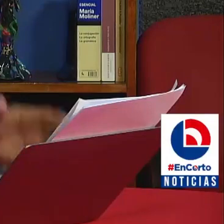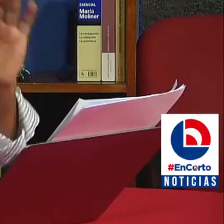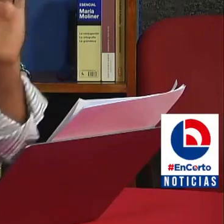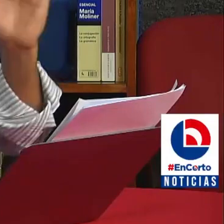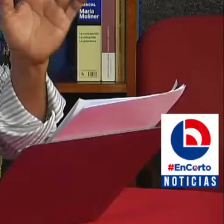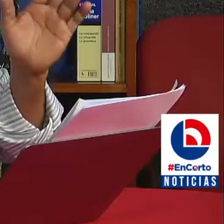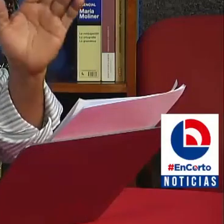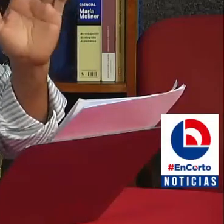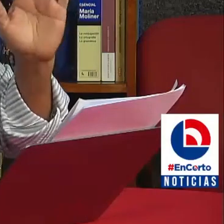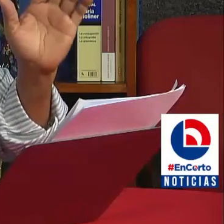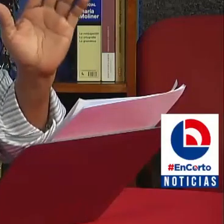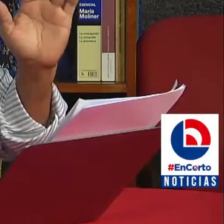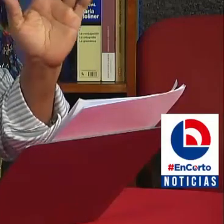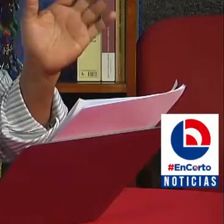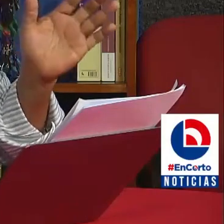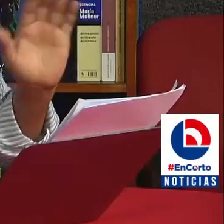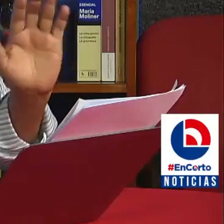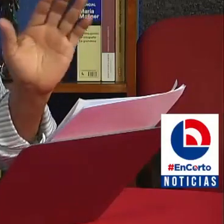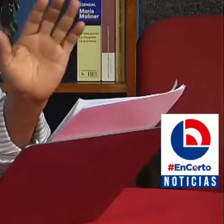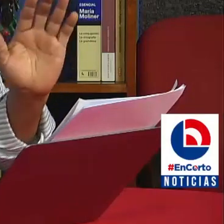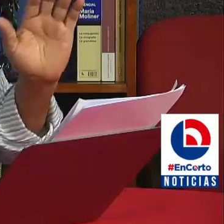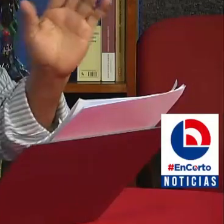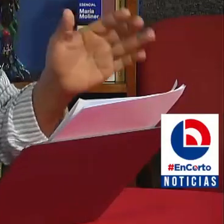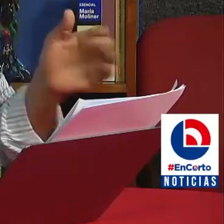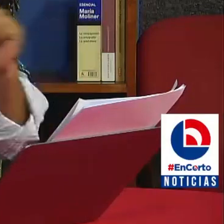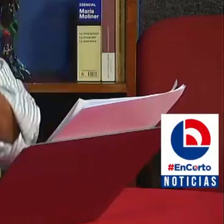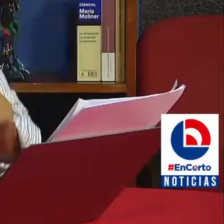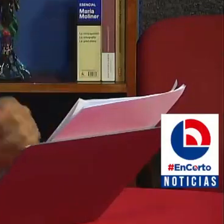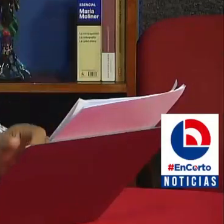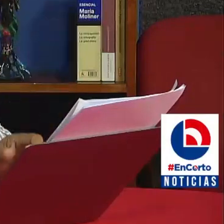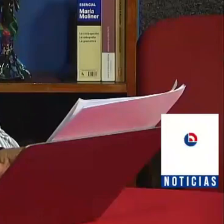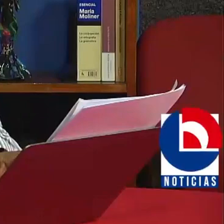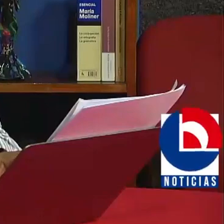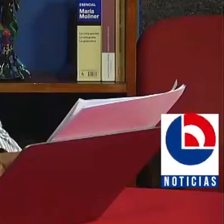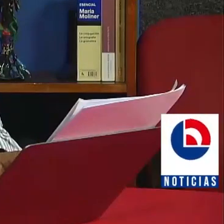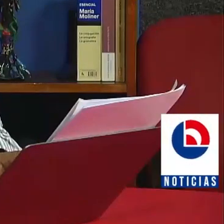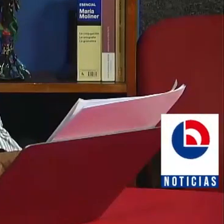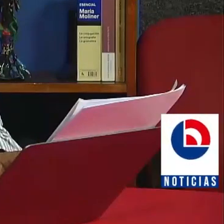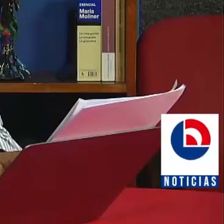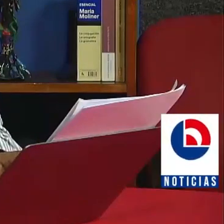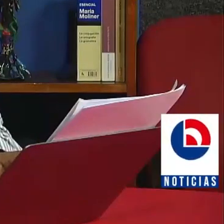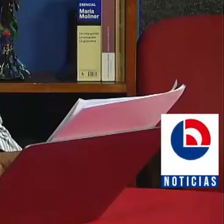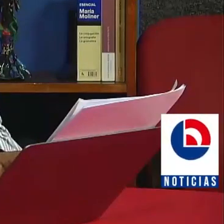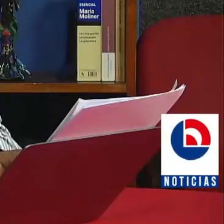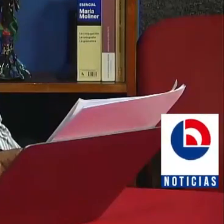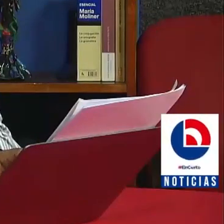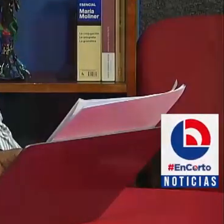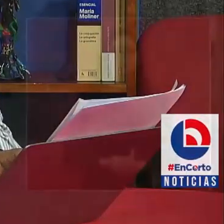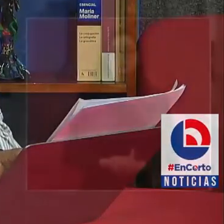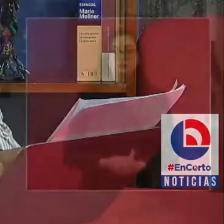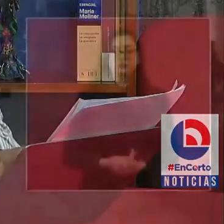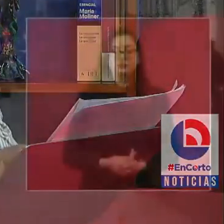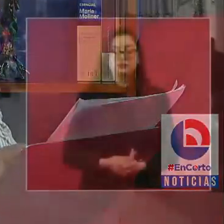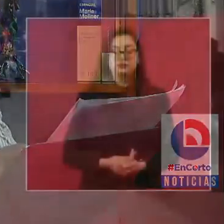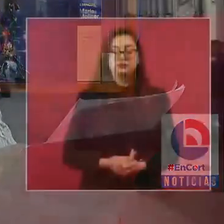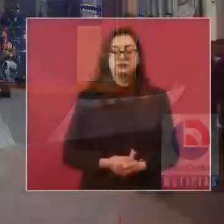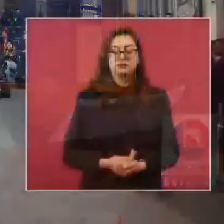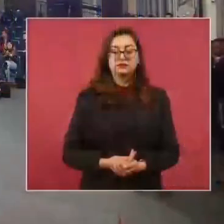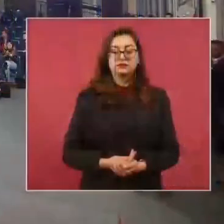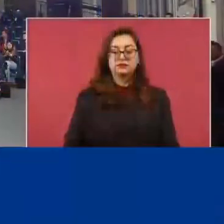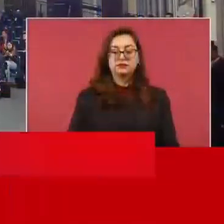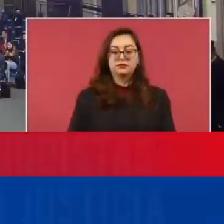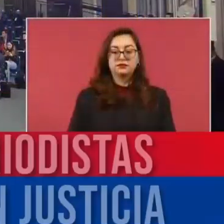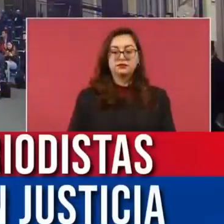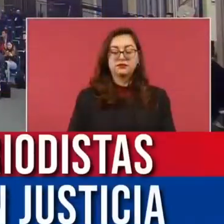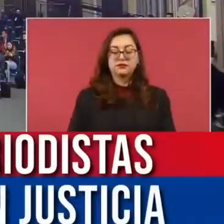Derechos Humanos. Pero vamos a ver qué fue lo que pasó ayer en la conferencia de la mañanera. Pero varios familiares